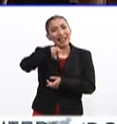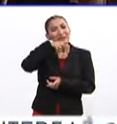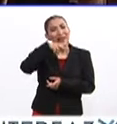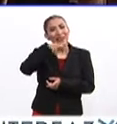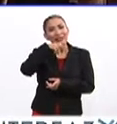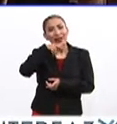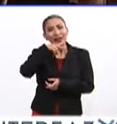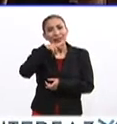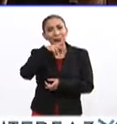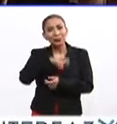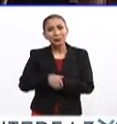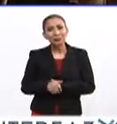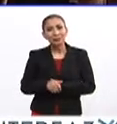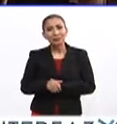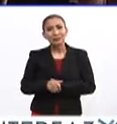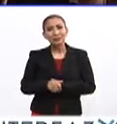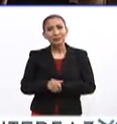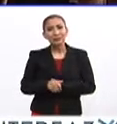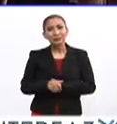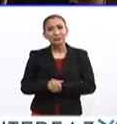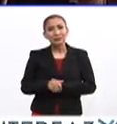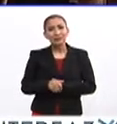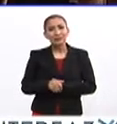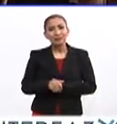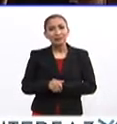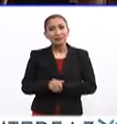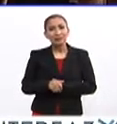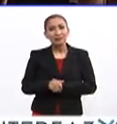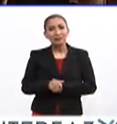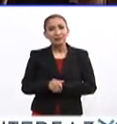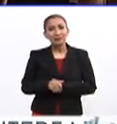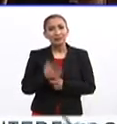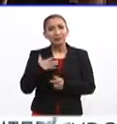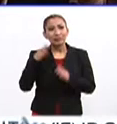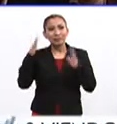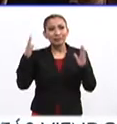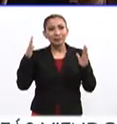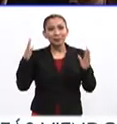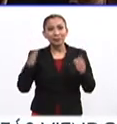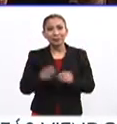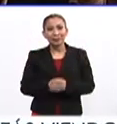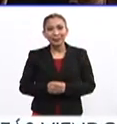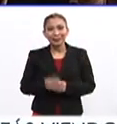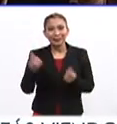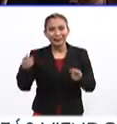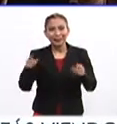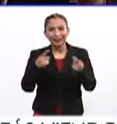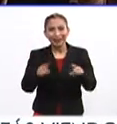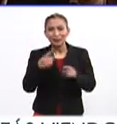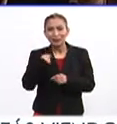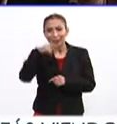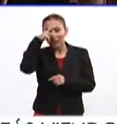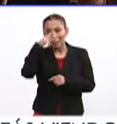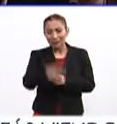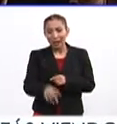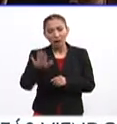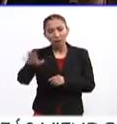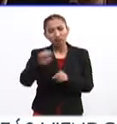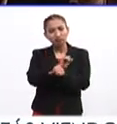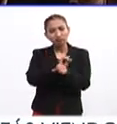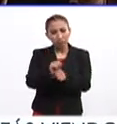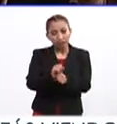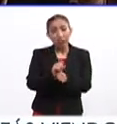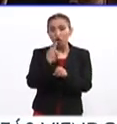Los cantos mexicanos están llenos de una riqueza literaria increíble. Con la música mexicana es